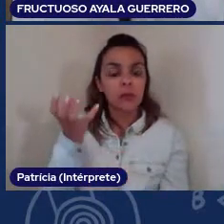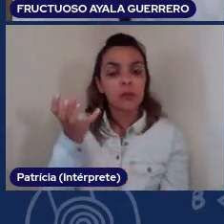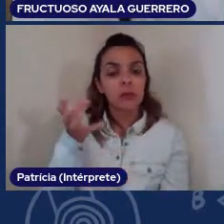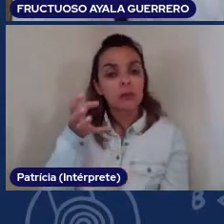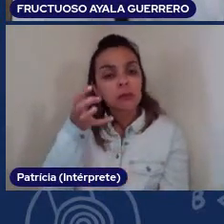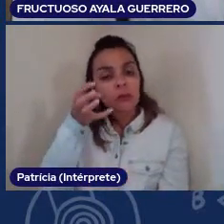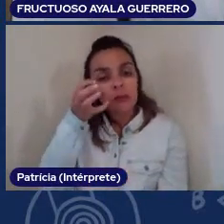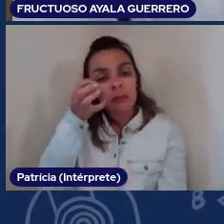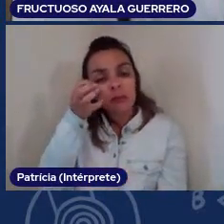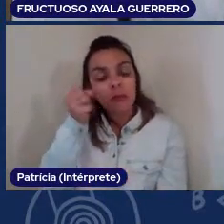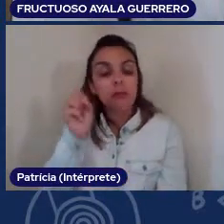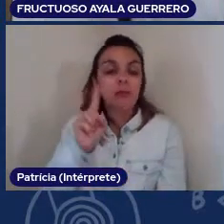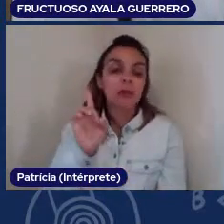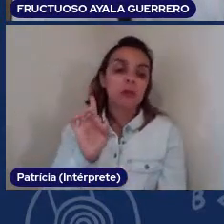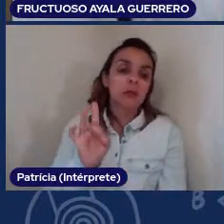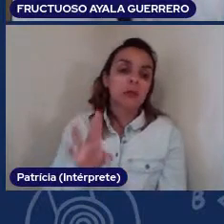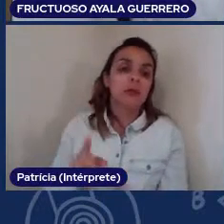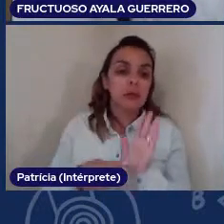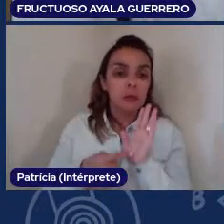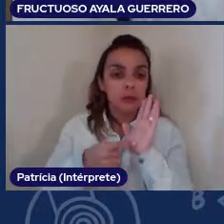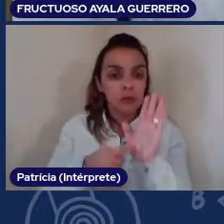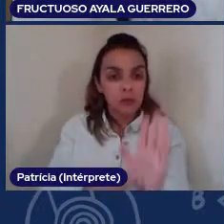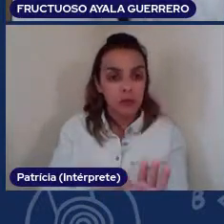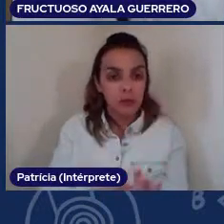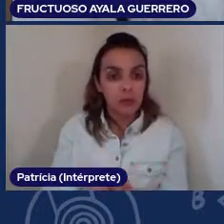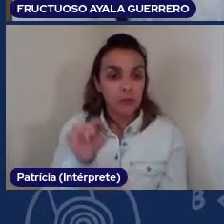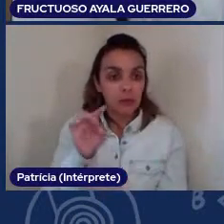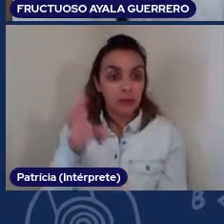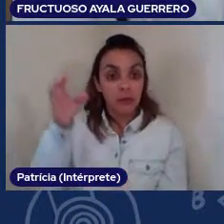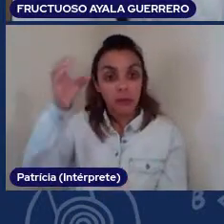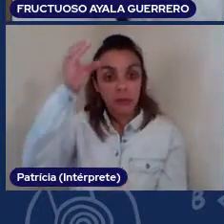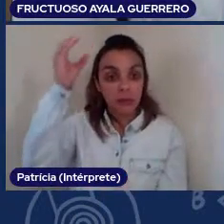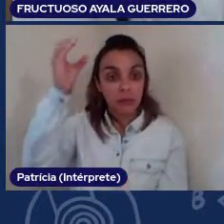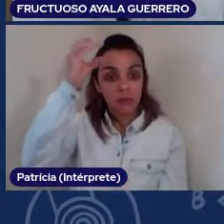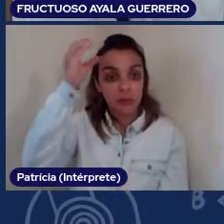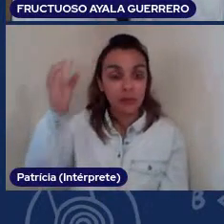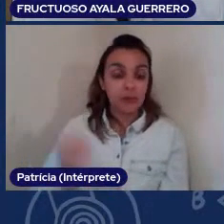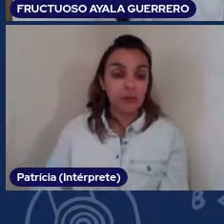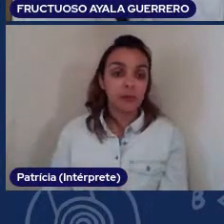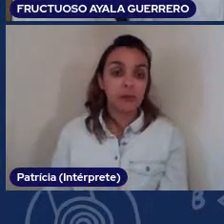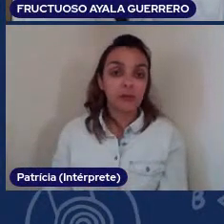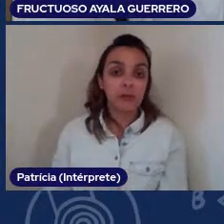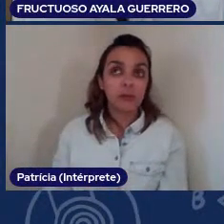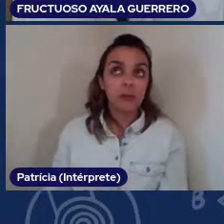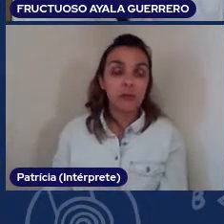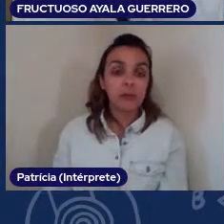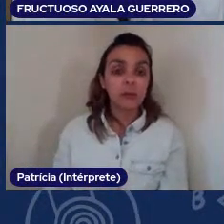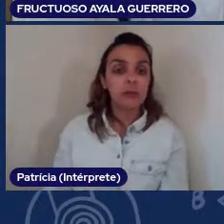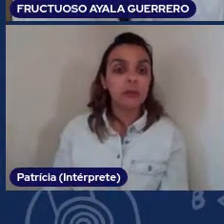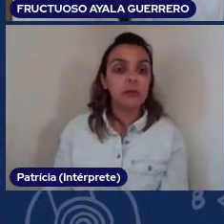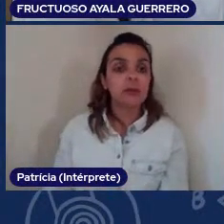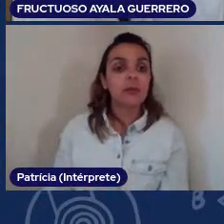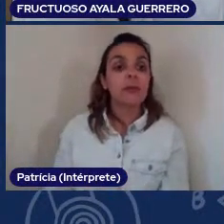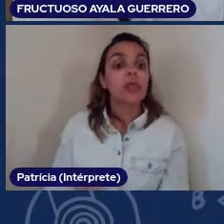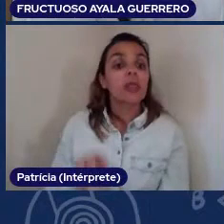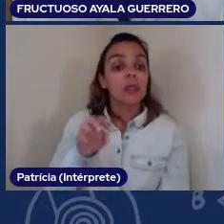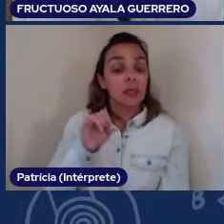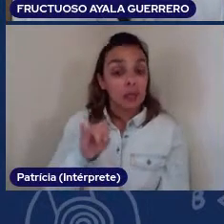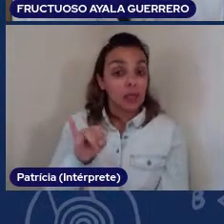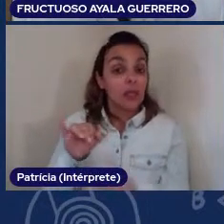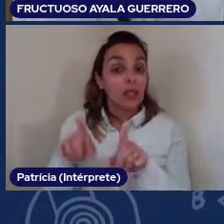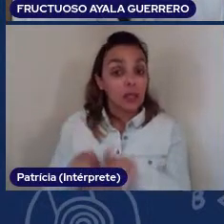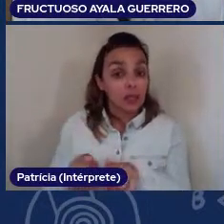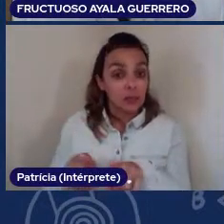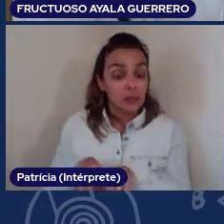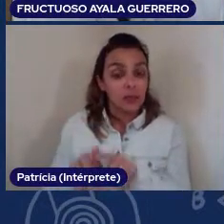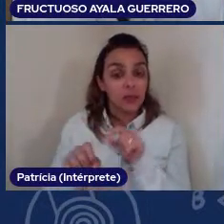se manifiesta en la actividad cerebral, en la duración de las fases de sueño, sino también que la